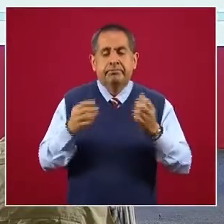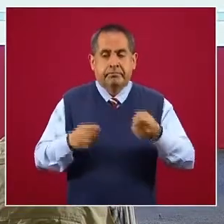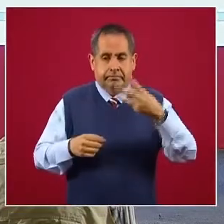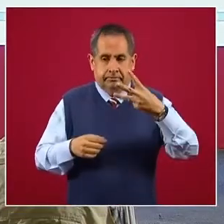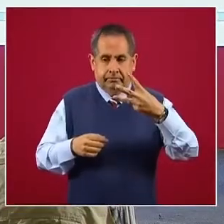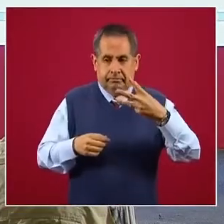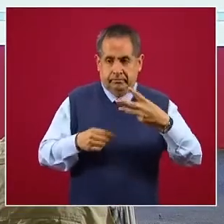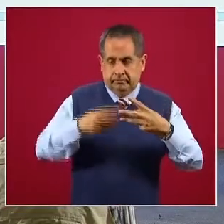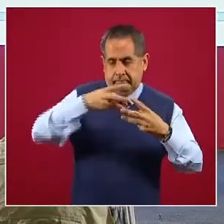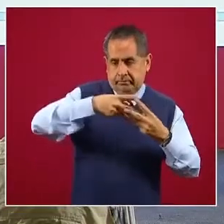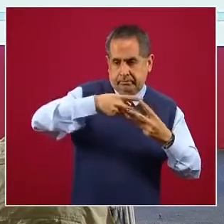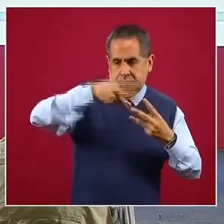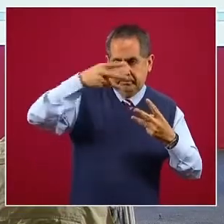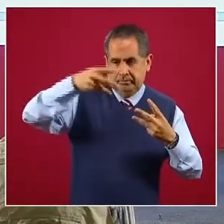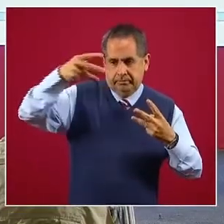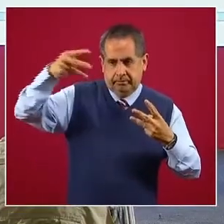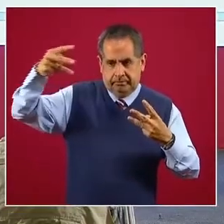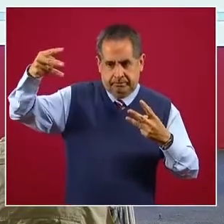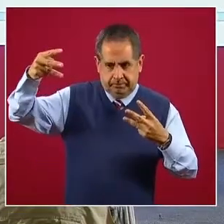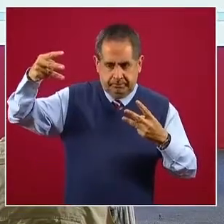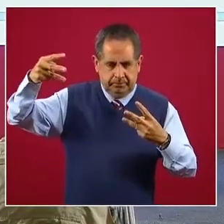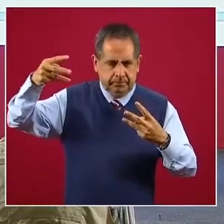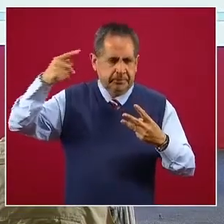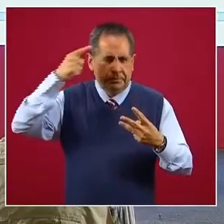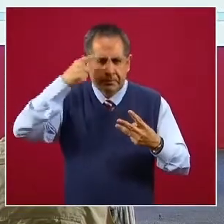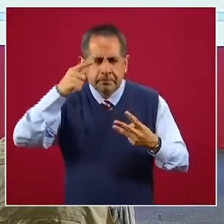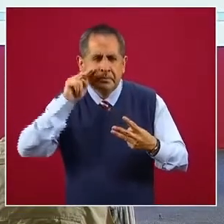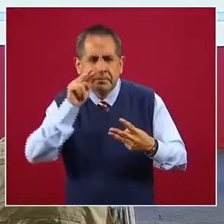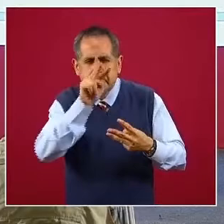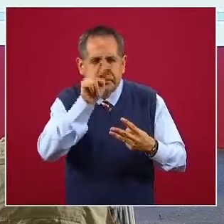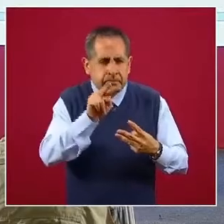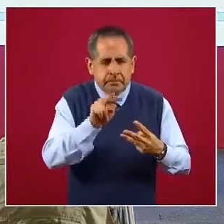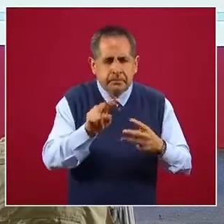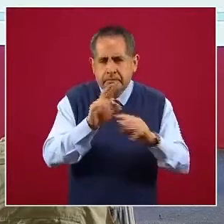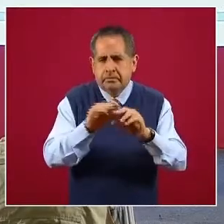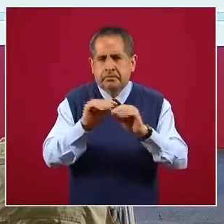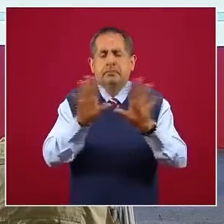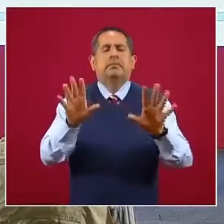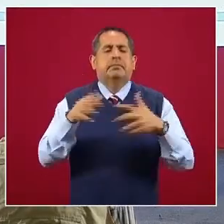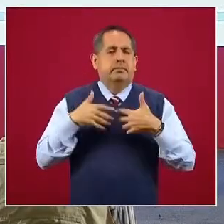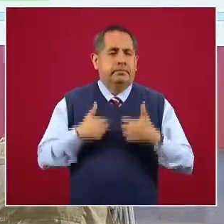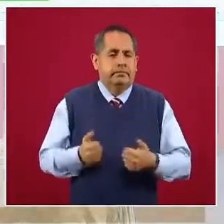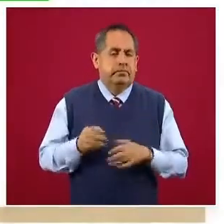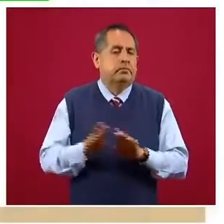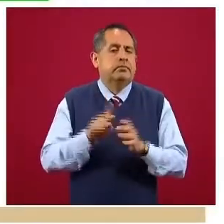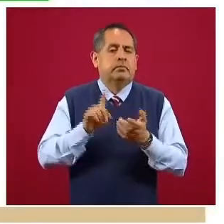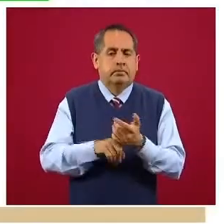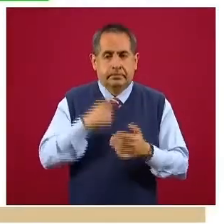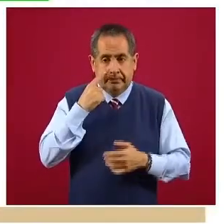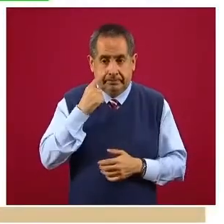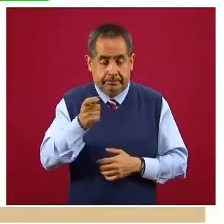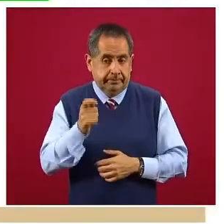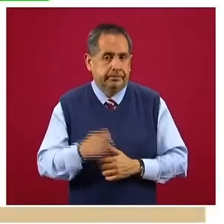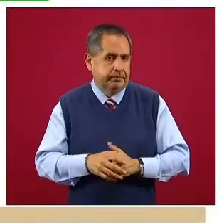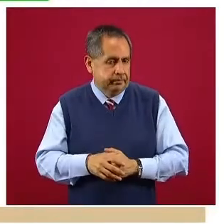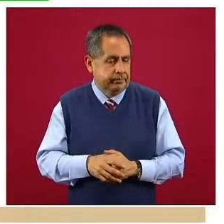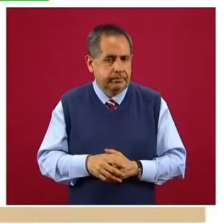tres líneas para poder visualizar todavía mejor cuál es la tendencia que estamos teniendo en estos grupos.